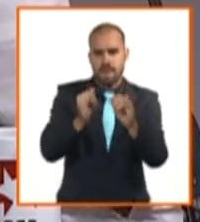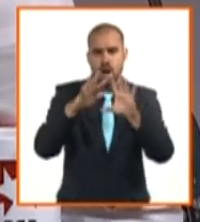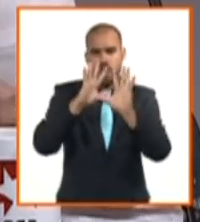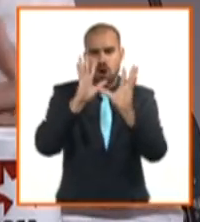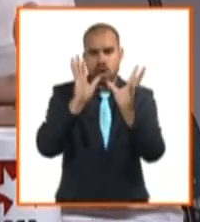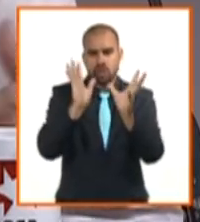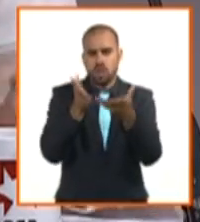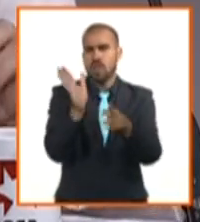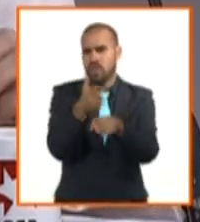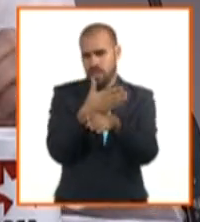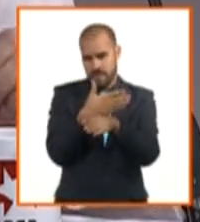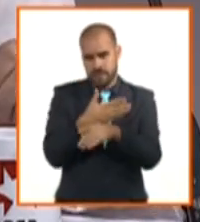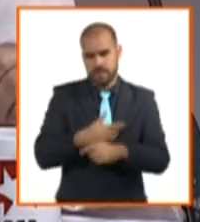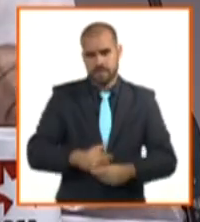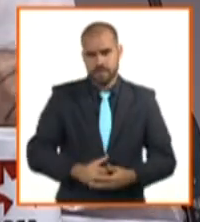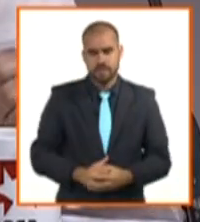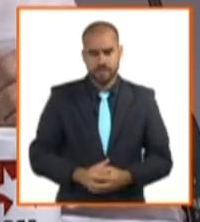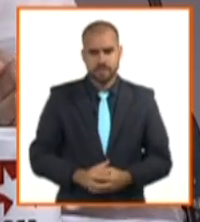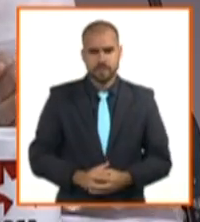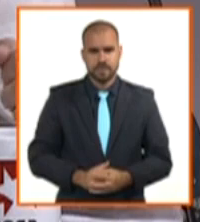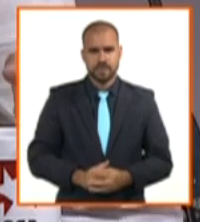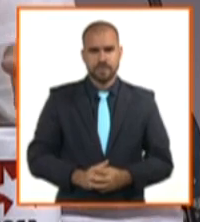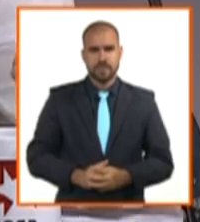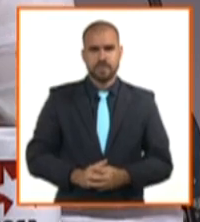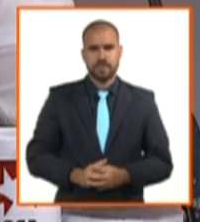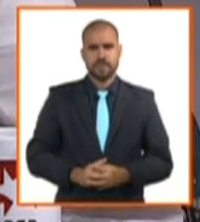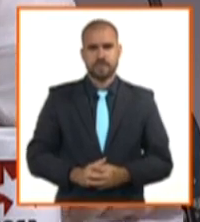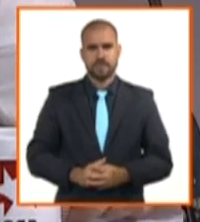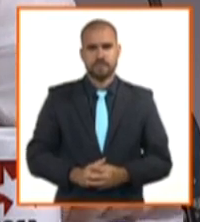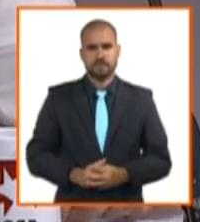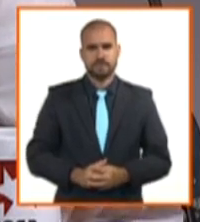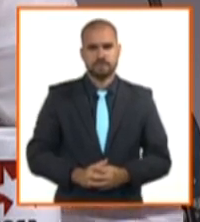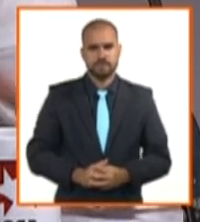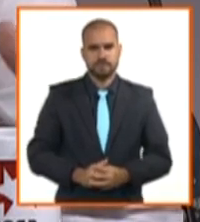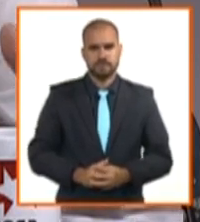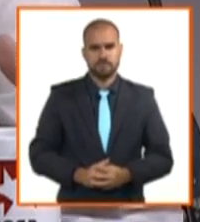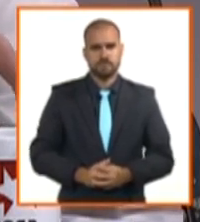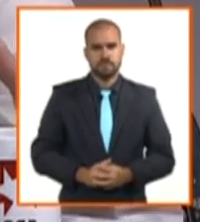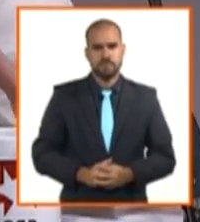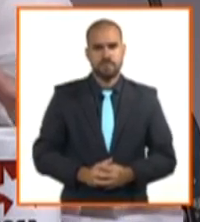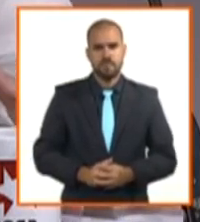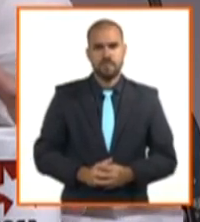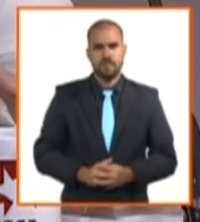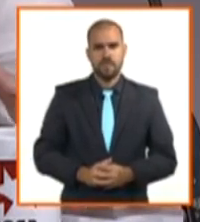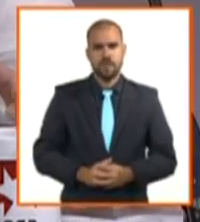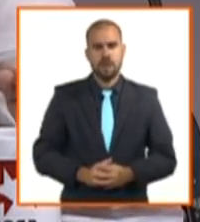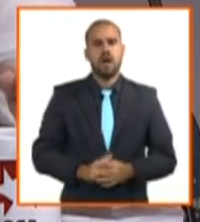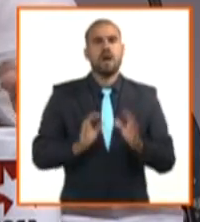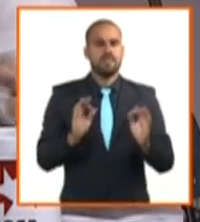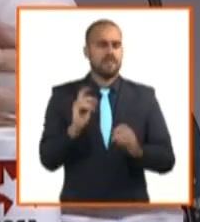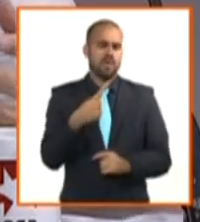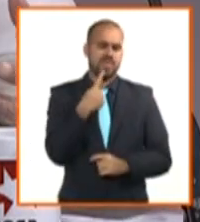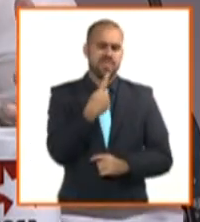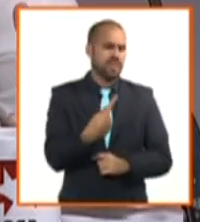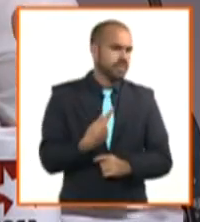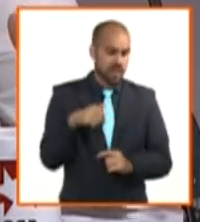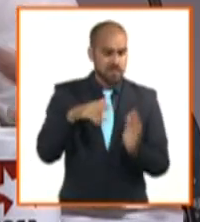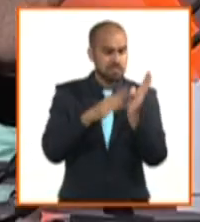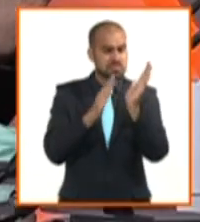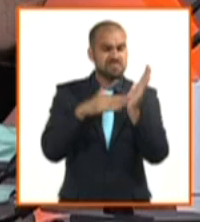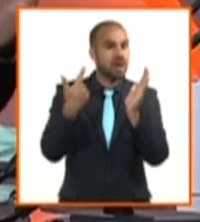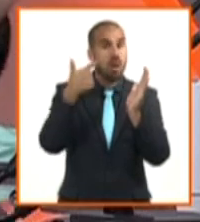procesos nosotros algo que quisiera también recalcar estamos en junio o sea es